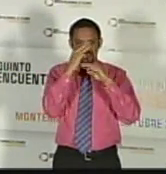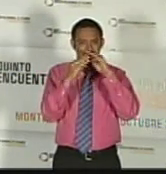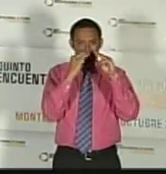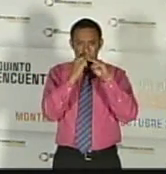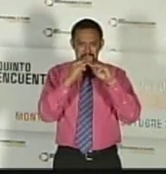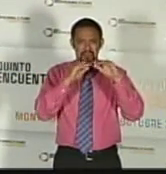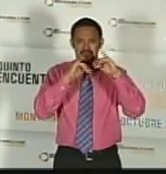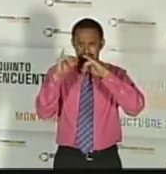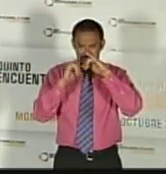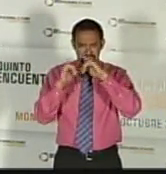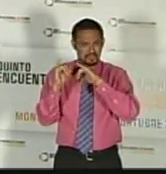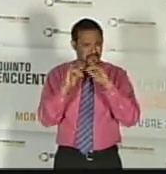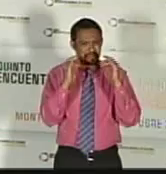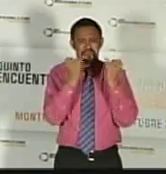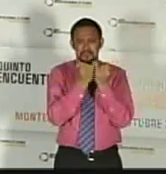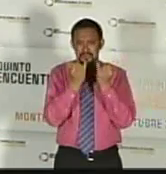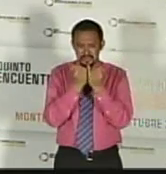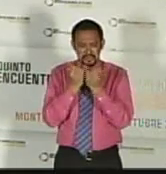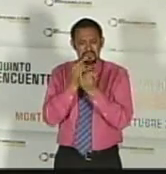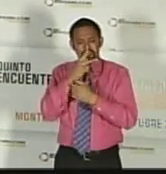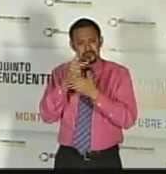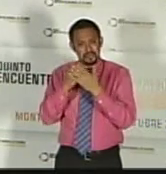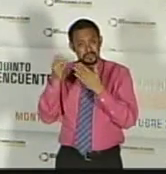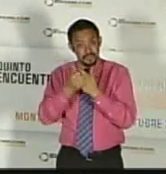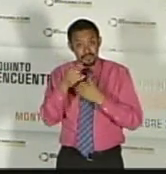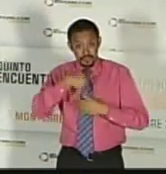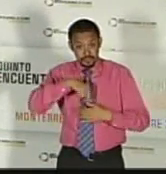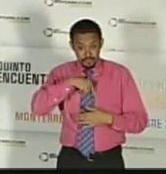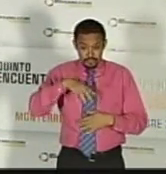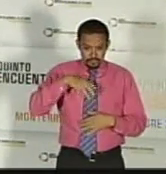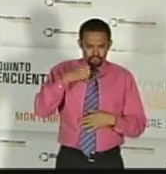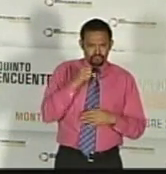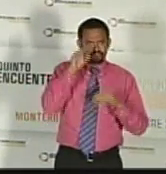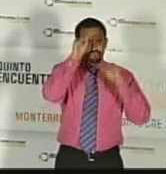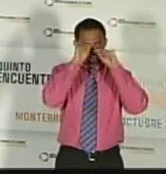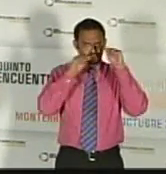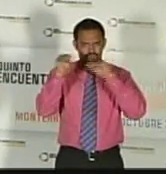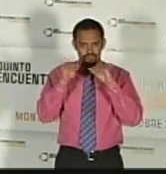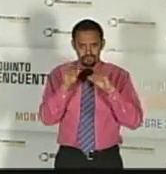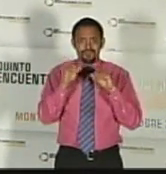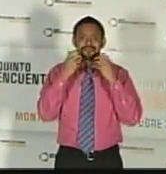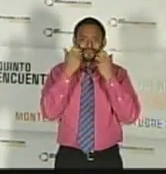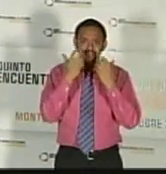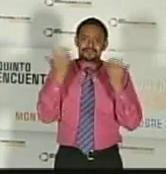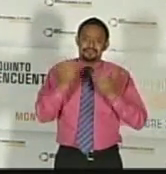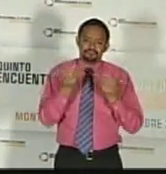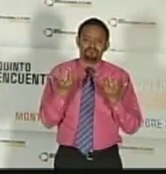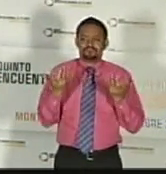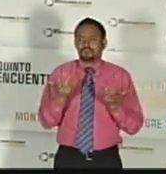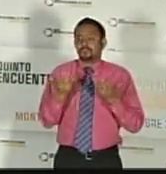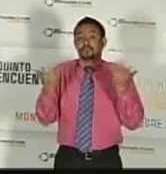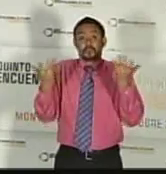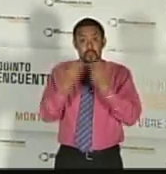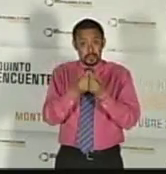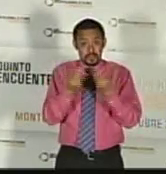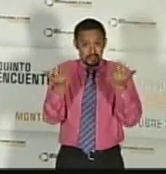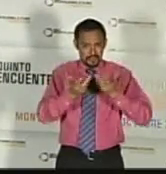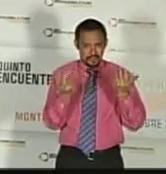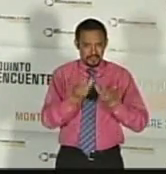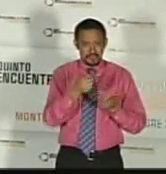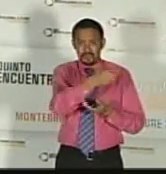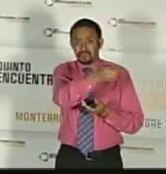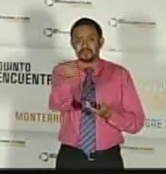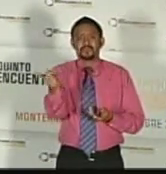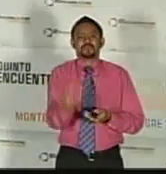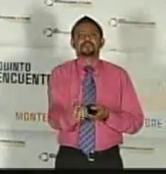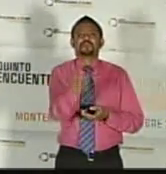proyectos semejantes, y nuestro esfuerzo va a ser estimular la co-creación. ¿Cuántos de ustedes que